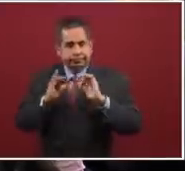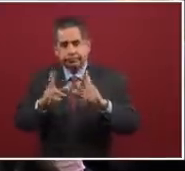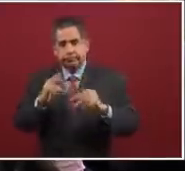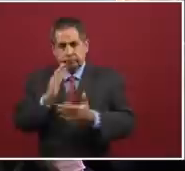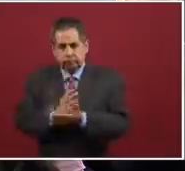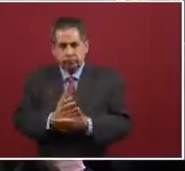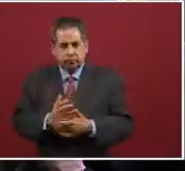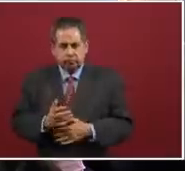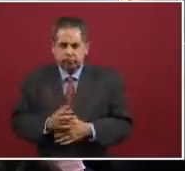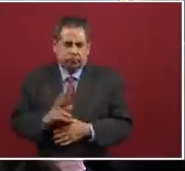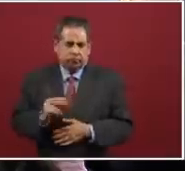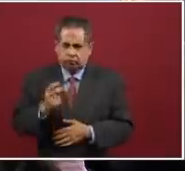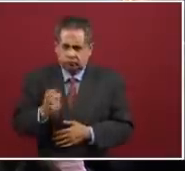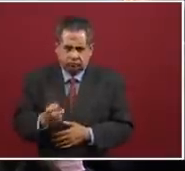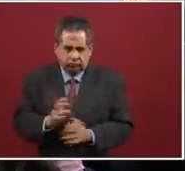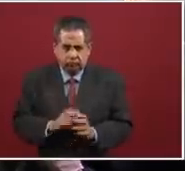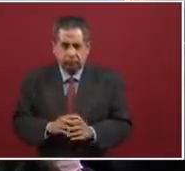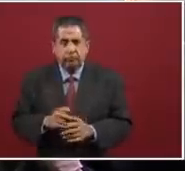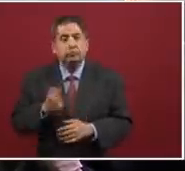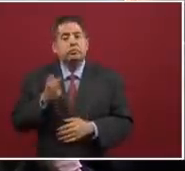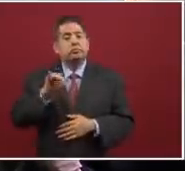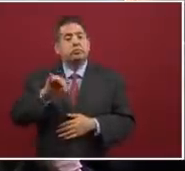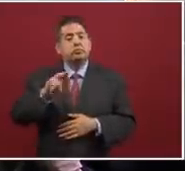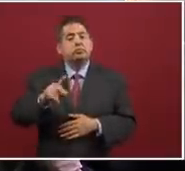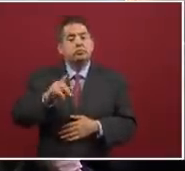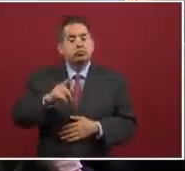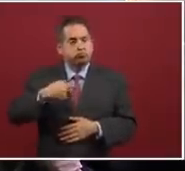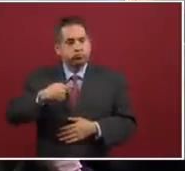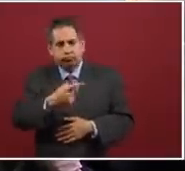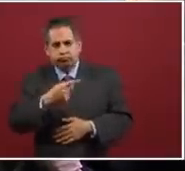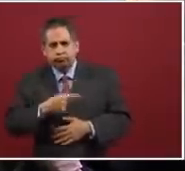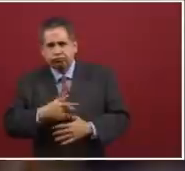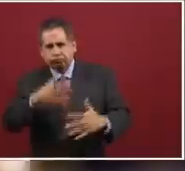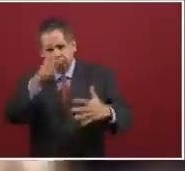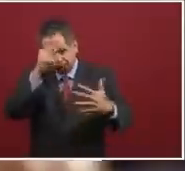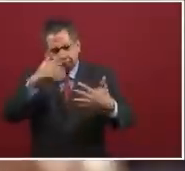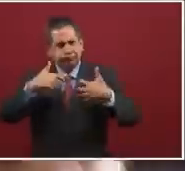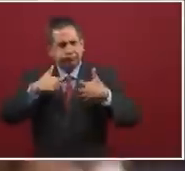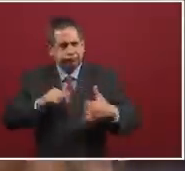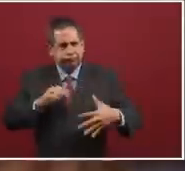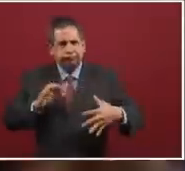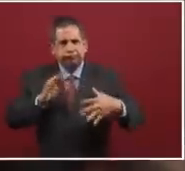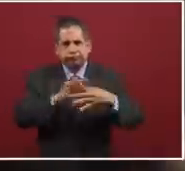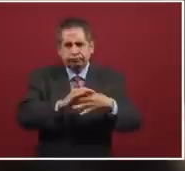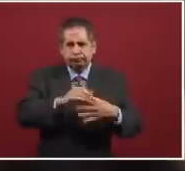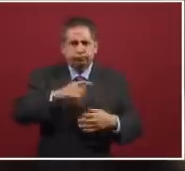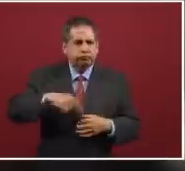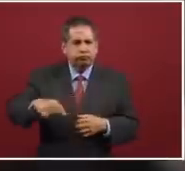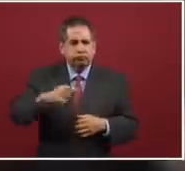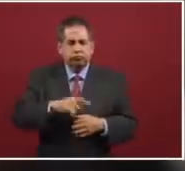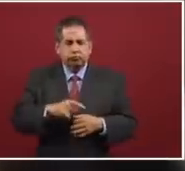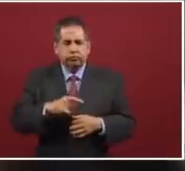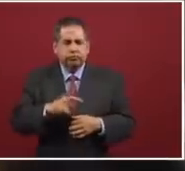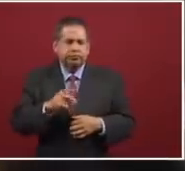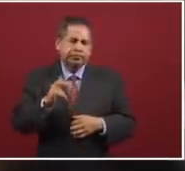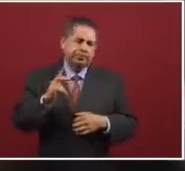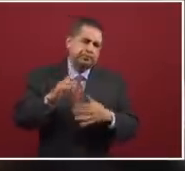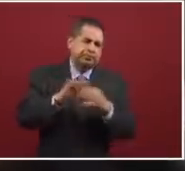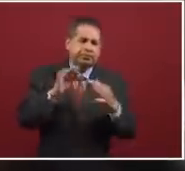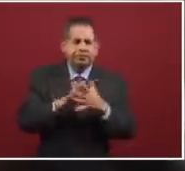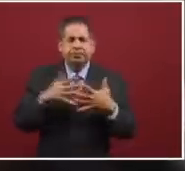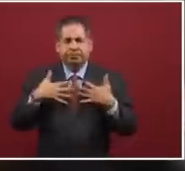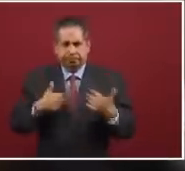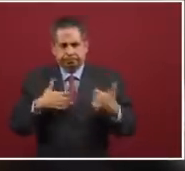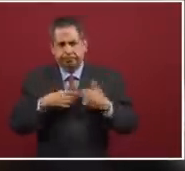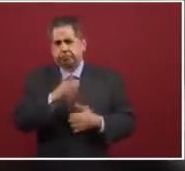que no, pero sí se hizo un entendimiento, un acuerdo informal, un